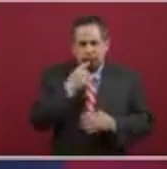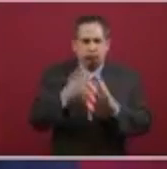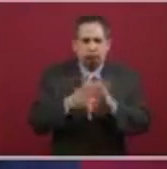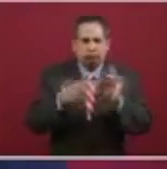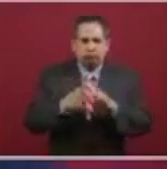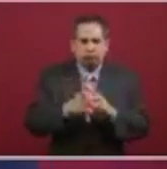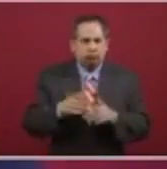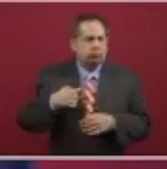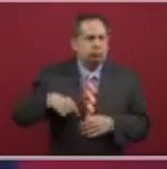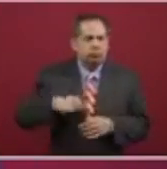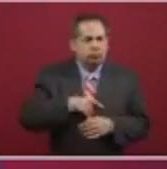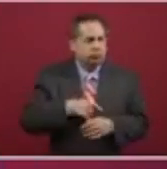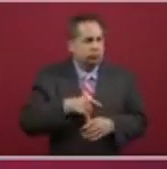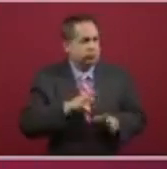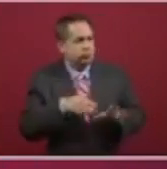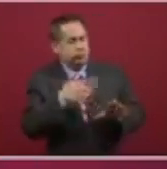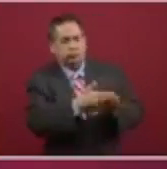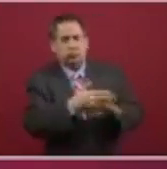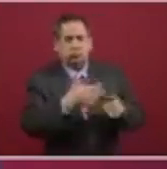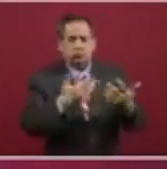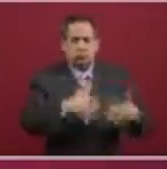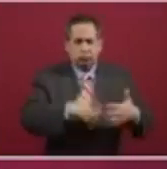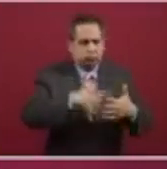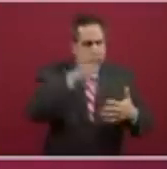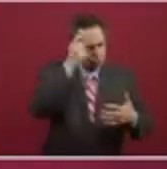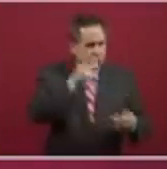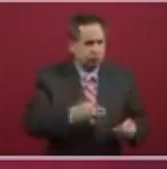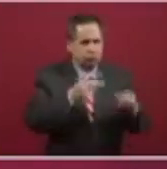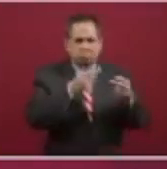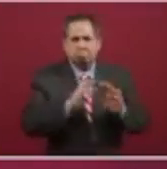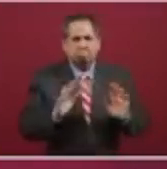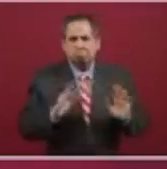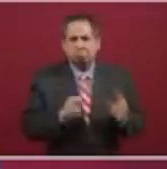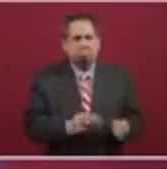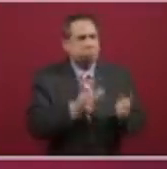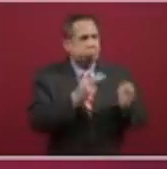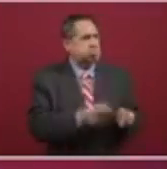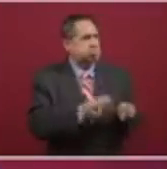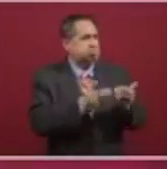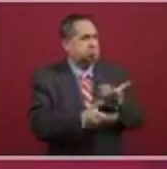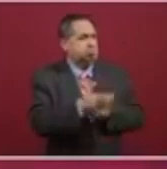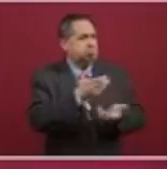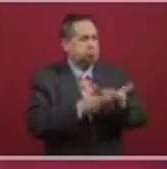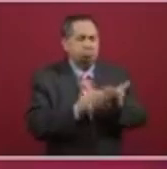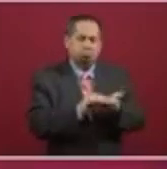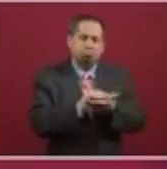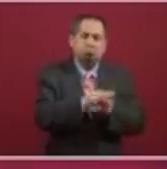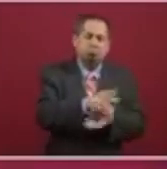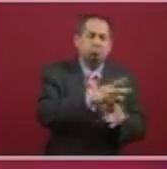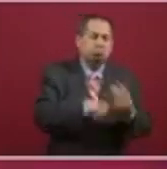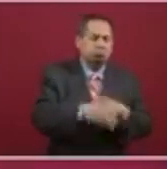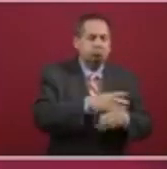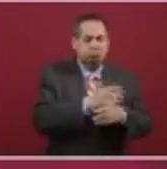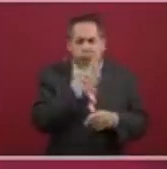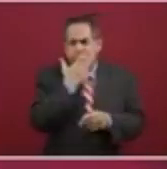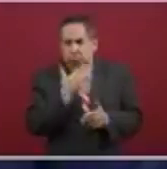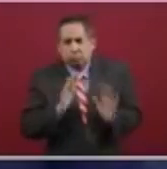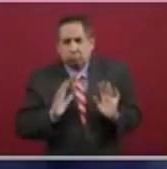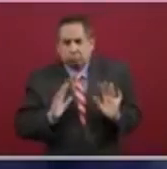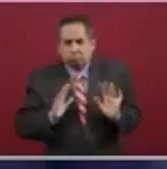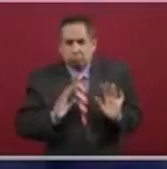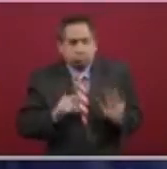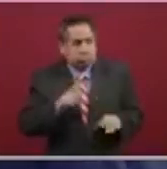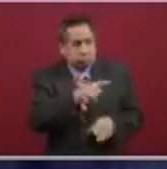contra de empresarios, de comerciantes, de la gente que invierte, que de conformidad con la